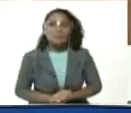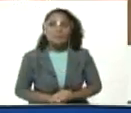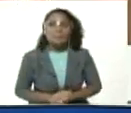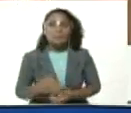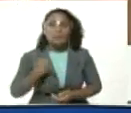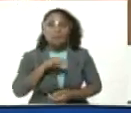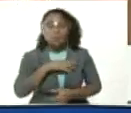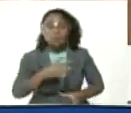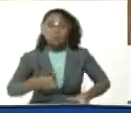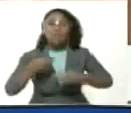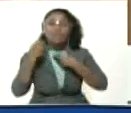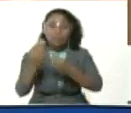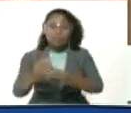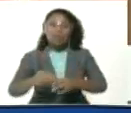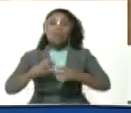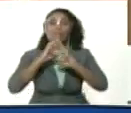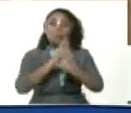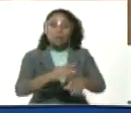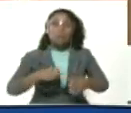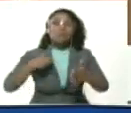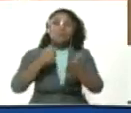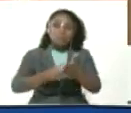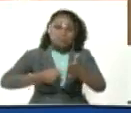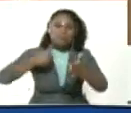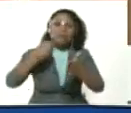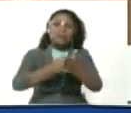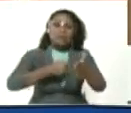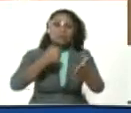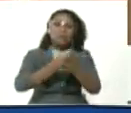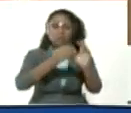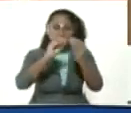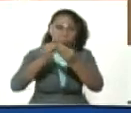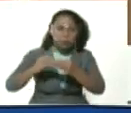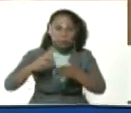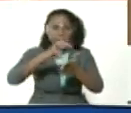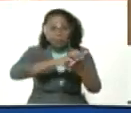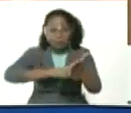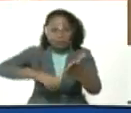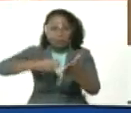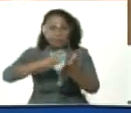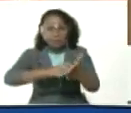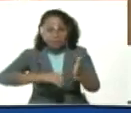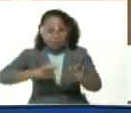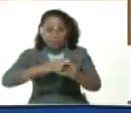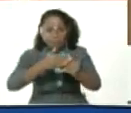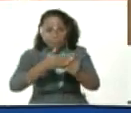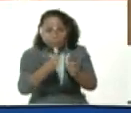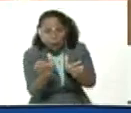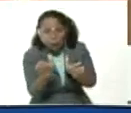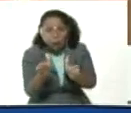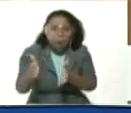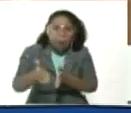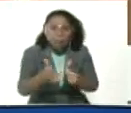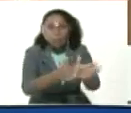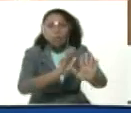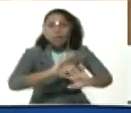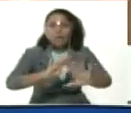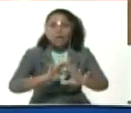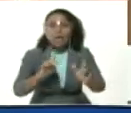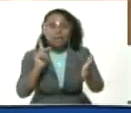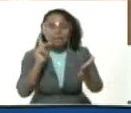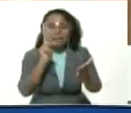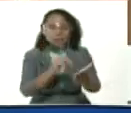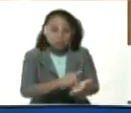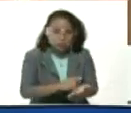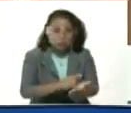Estamos dándole con las máquinas para abrir camino. Ya llegamos a la planta eléctrica con los